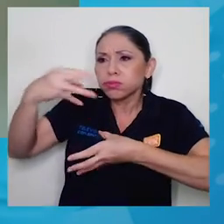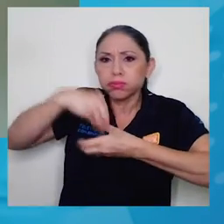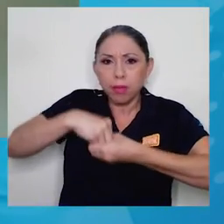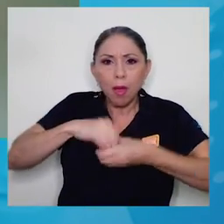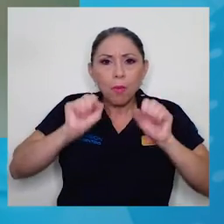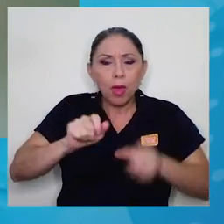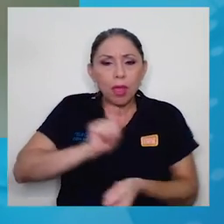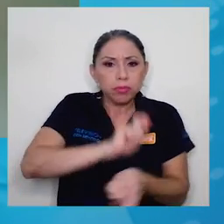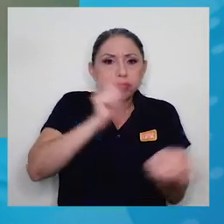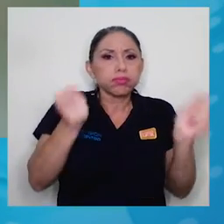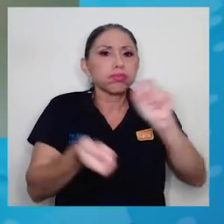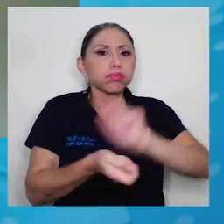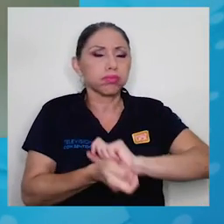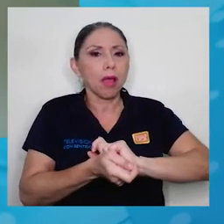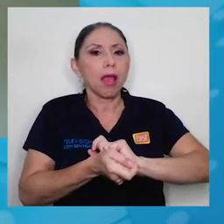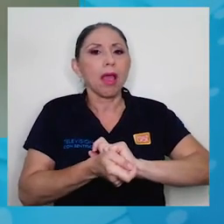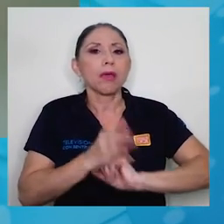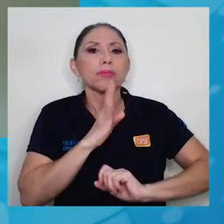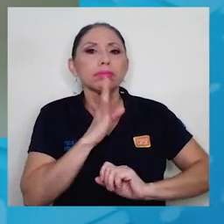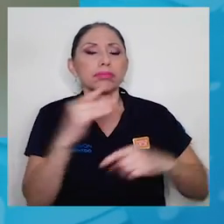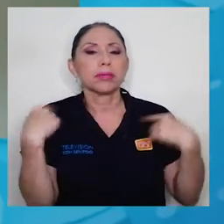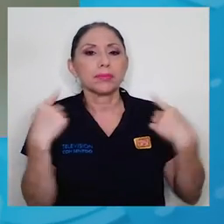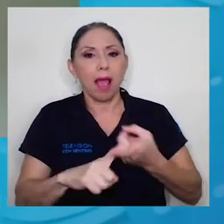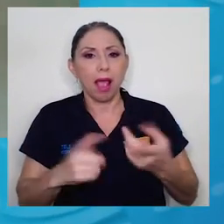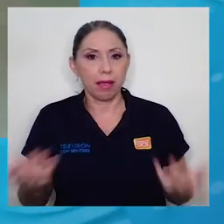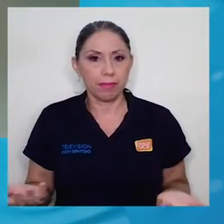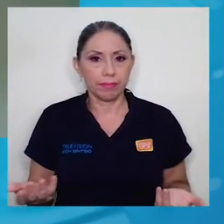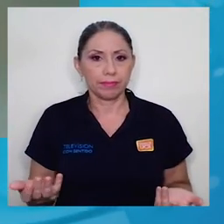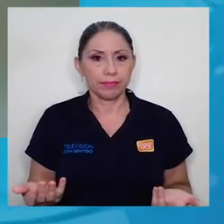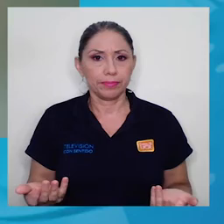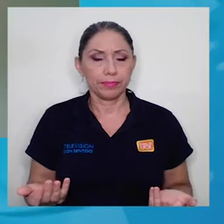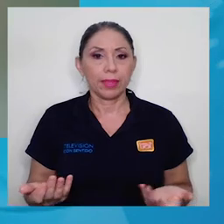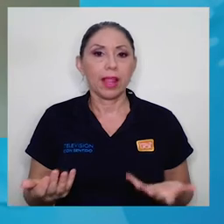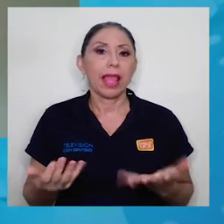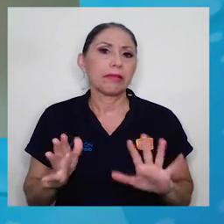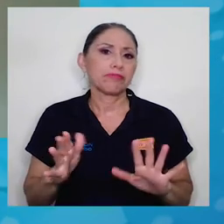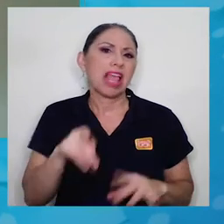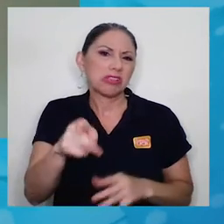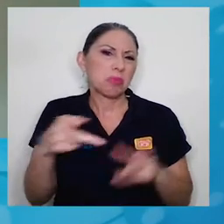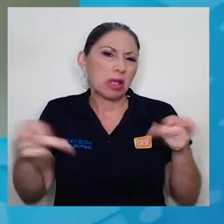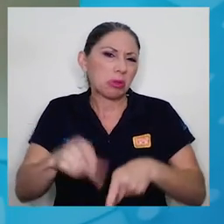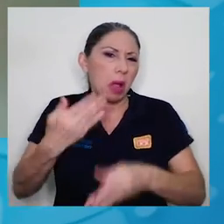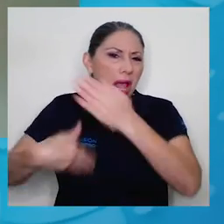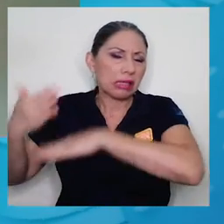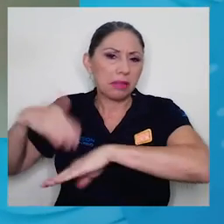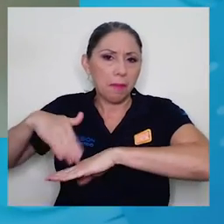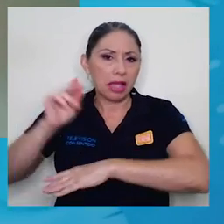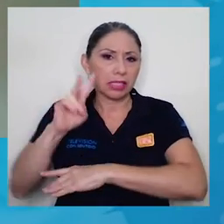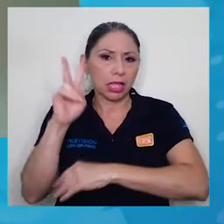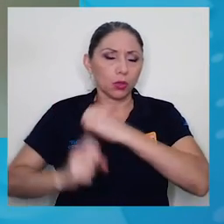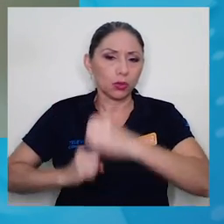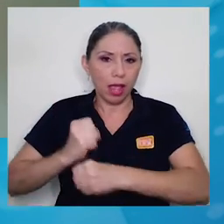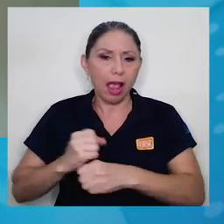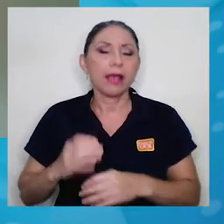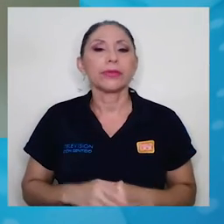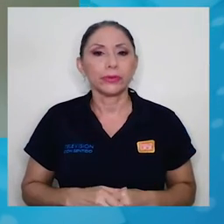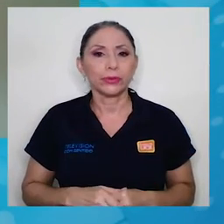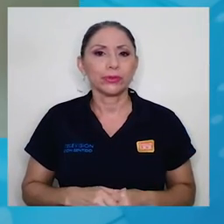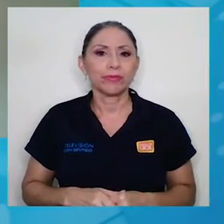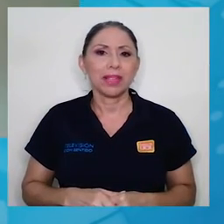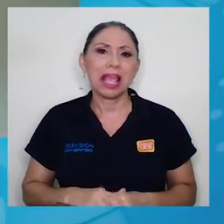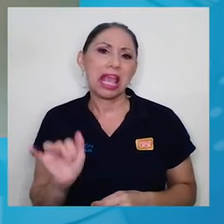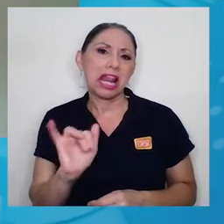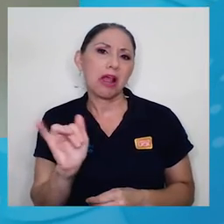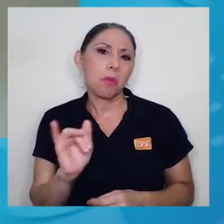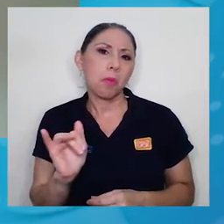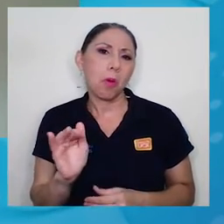lenguaje hablado, en español. Entonces, hablando hace un poco más de dos años, era algo así